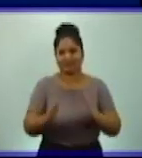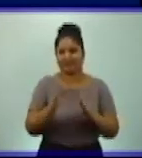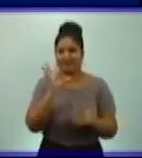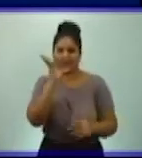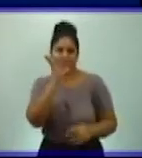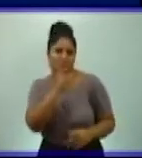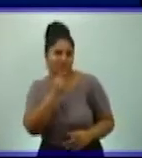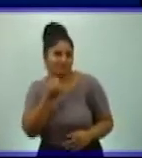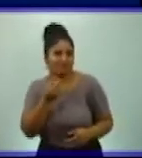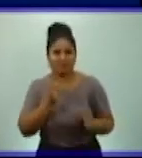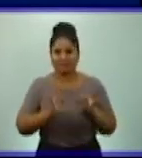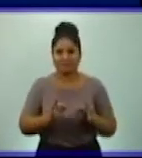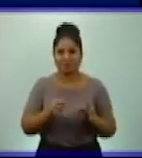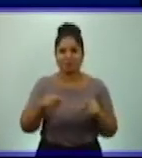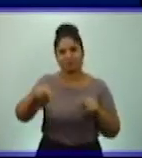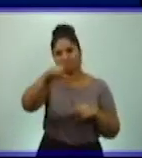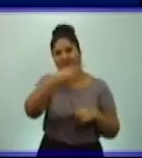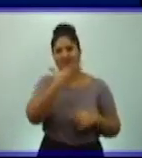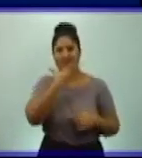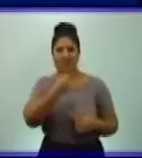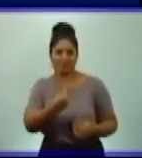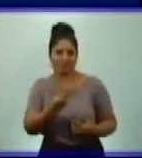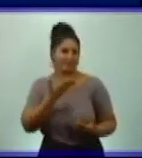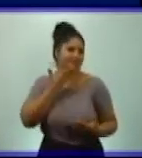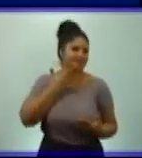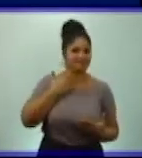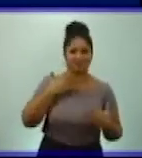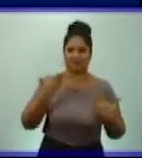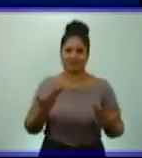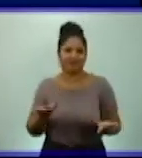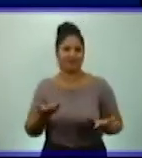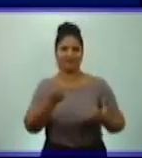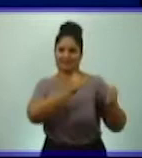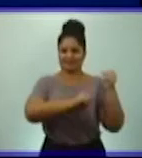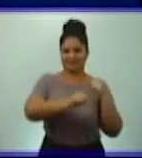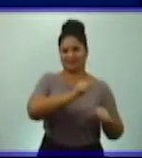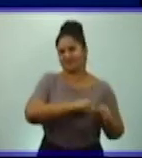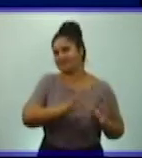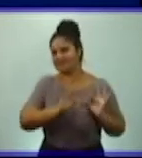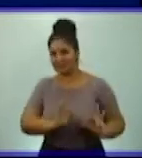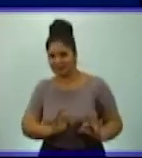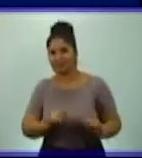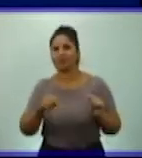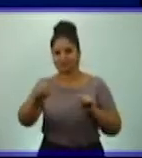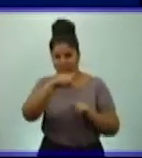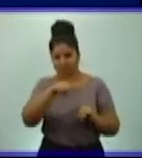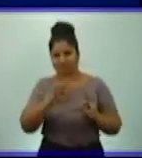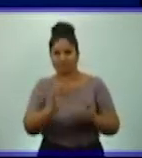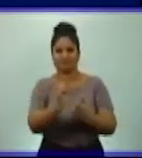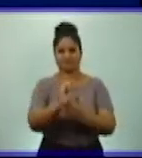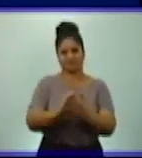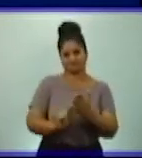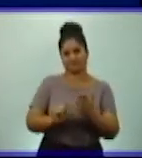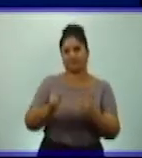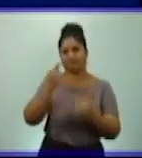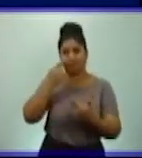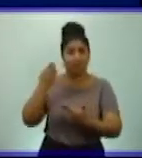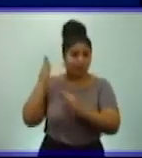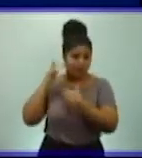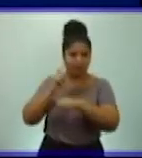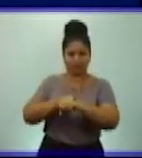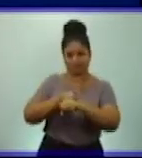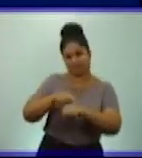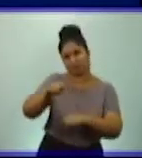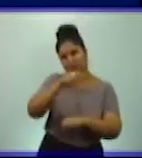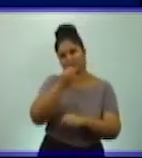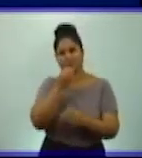estas cosas alimentan también el alma y nos van llenando ya de experiencias propiamente dichas. Les dejo en pantalla unos segundos las